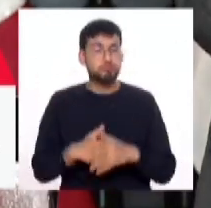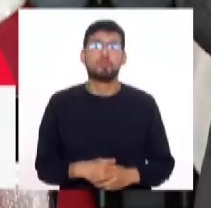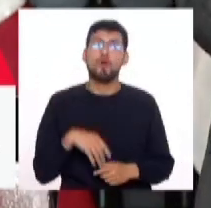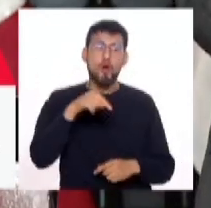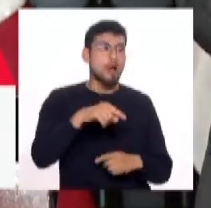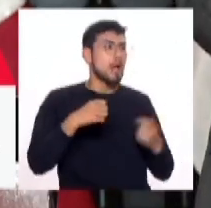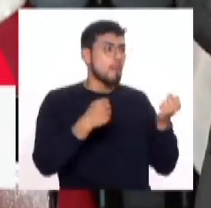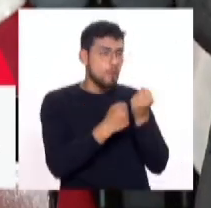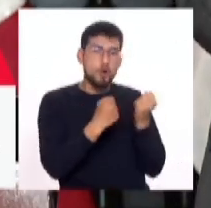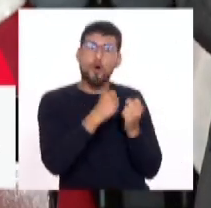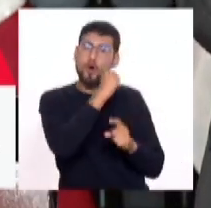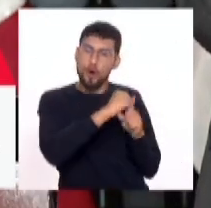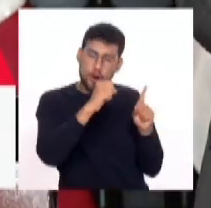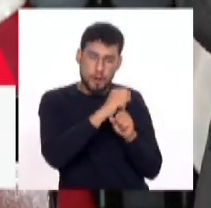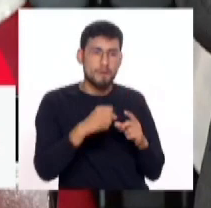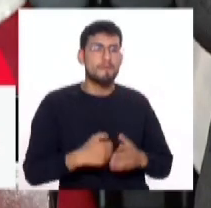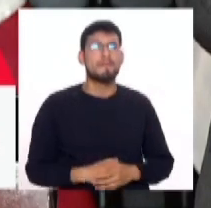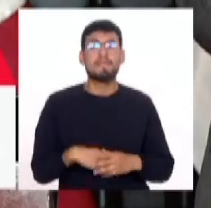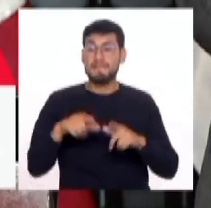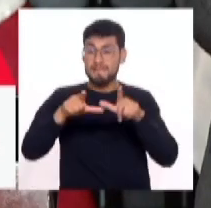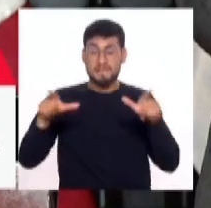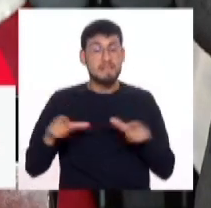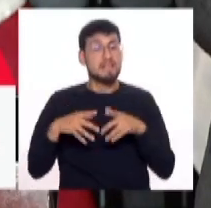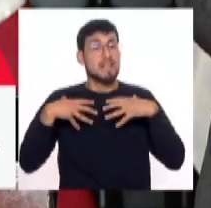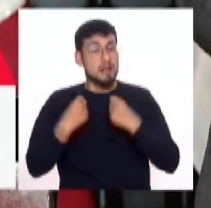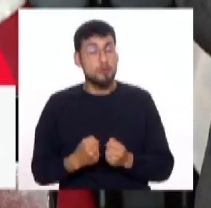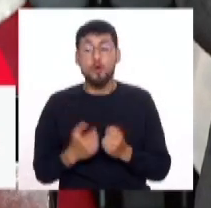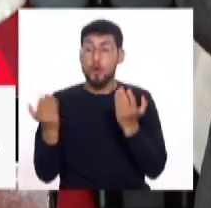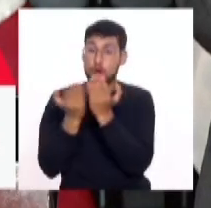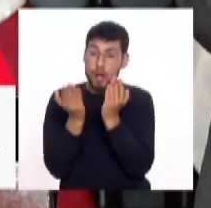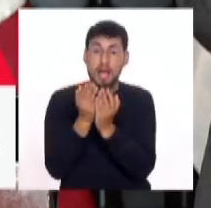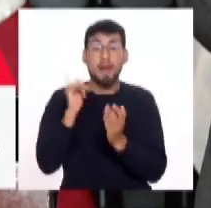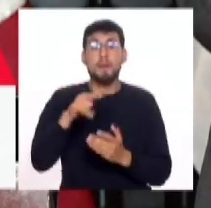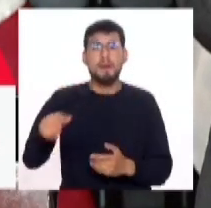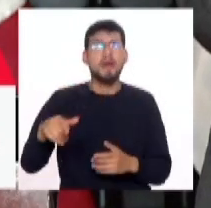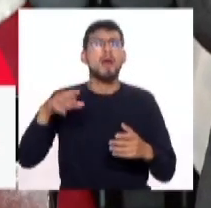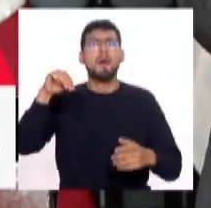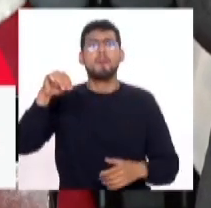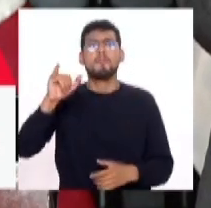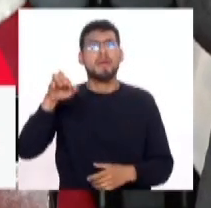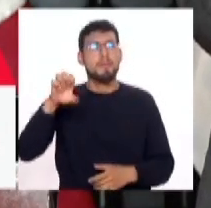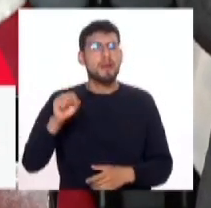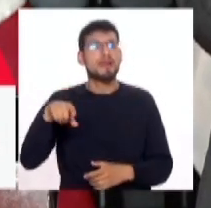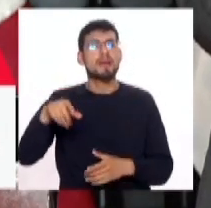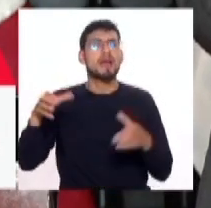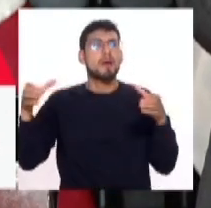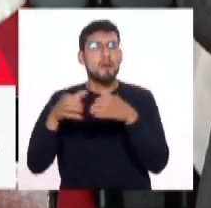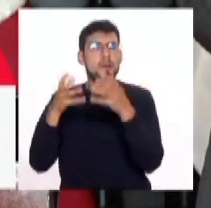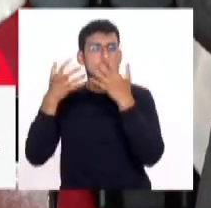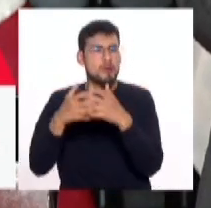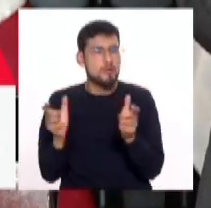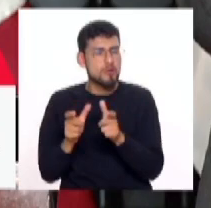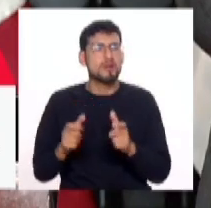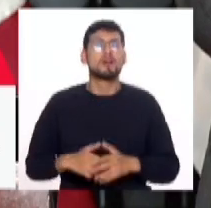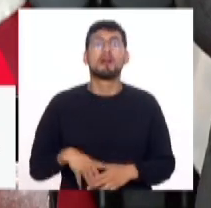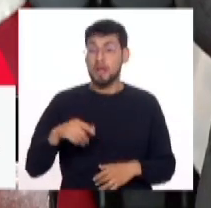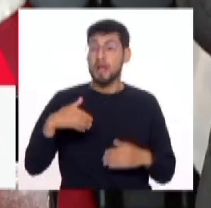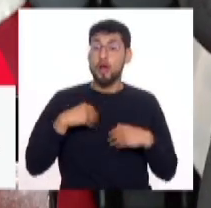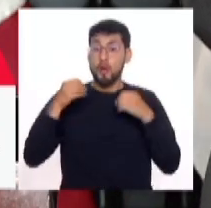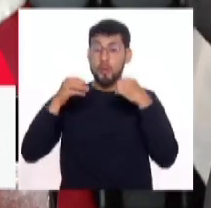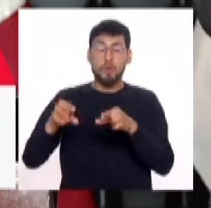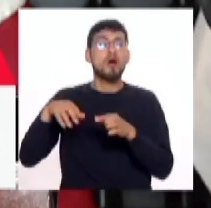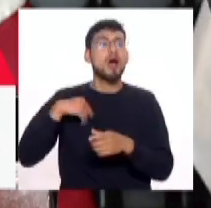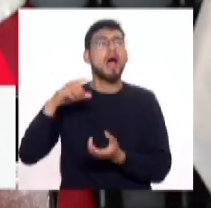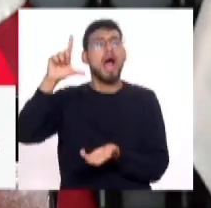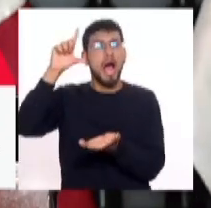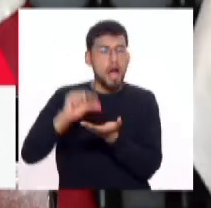de apoyo social, centros de salud, colegios y a las MIPES, brindando la oportunidad de ahorrar costos